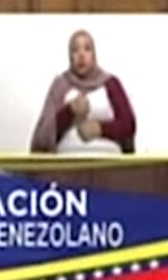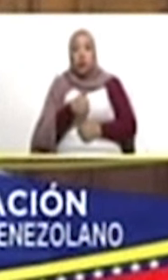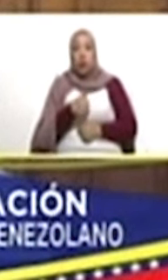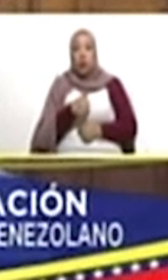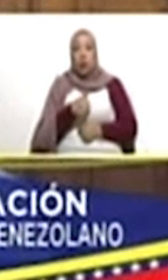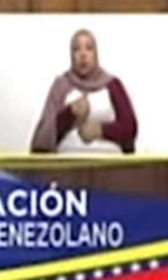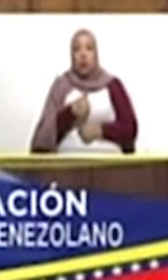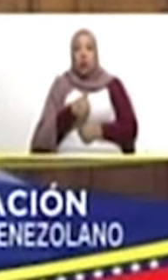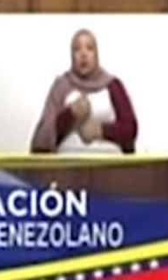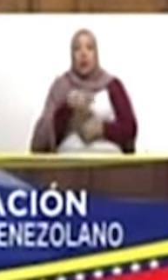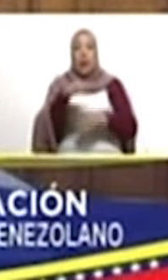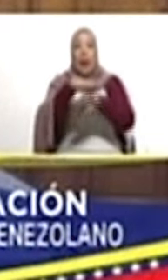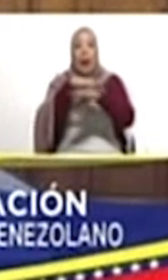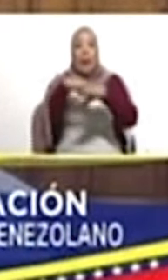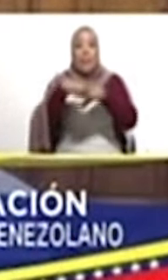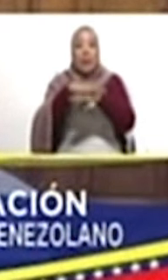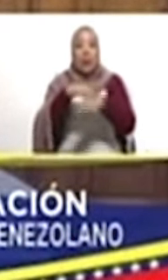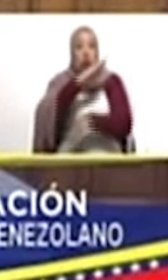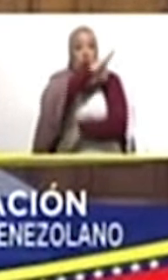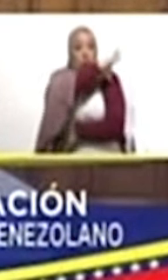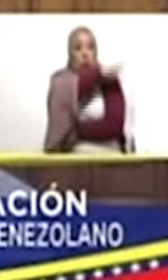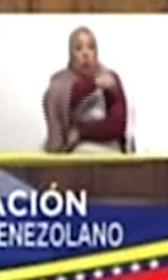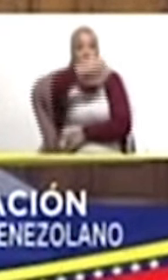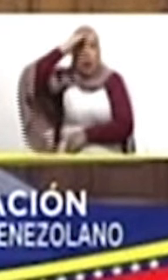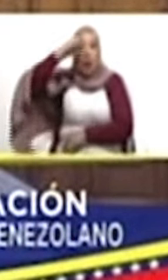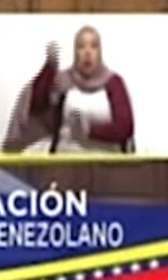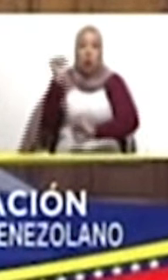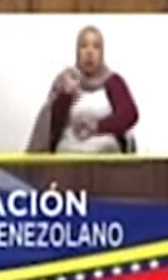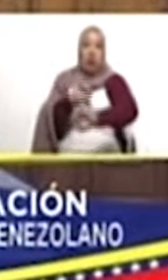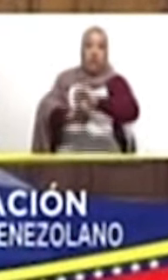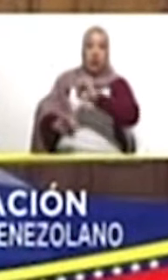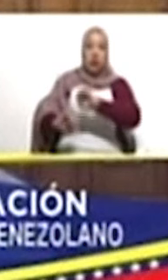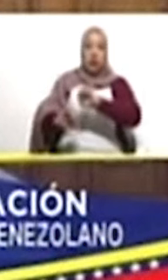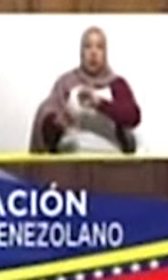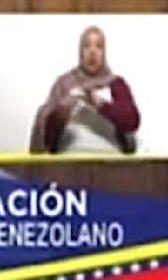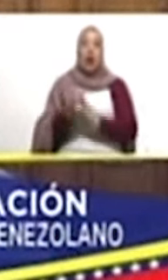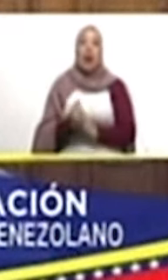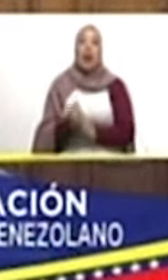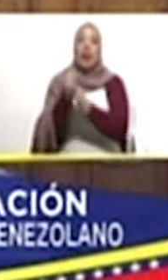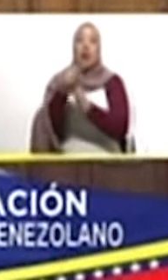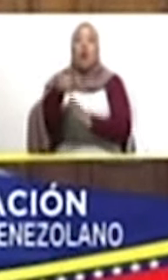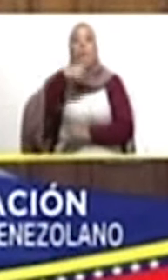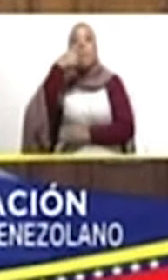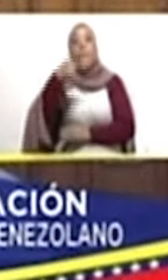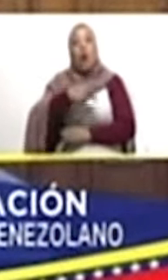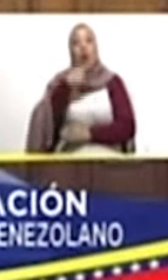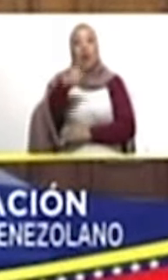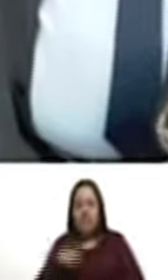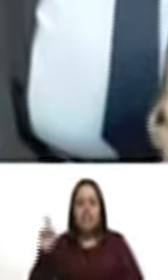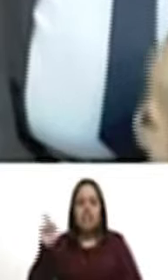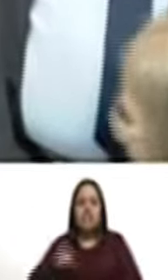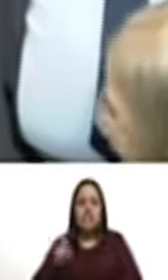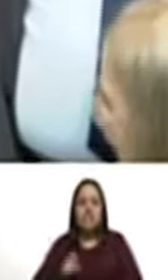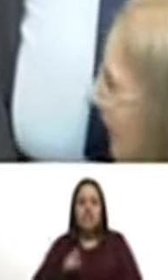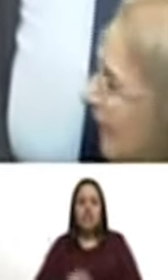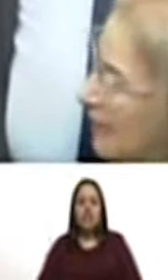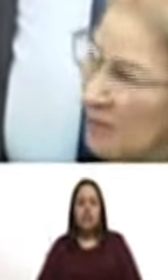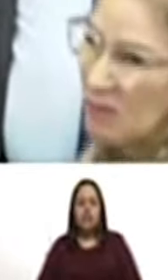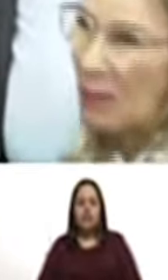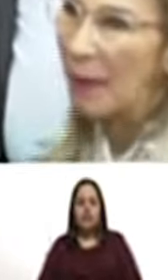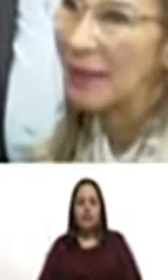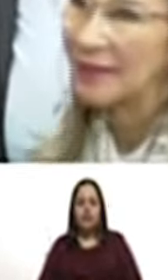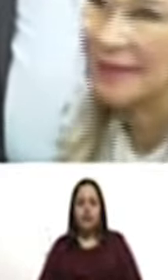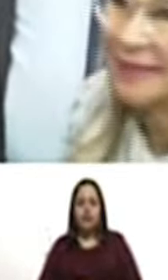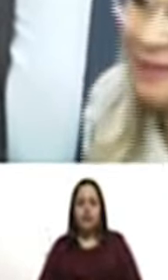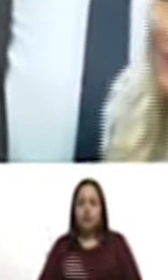asesinar al ministro padrino asesinar a importantes líderes políticos y militares de Venezuela Maduro que